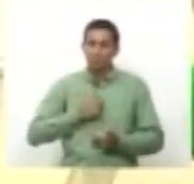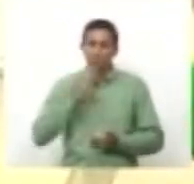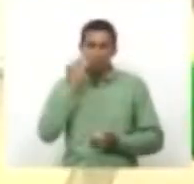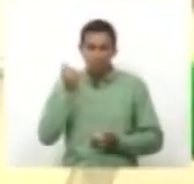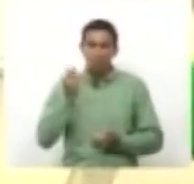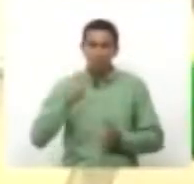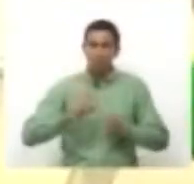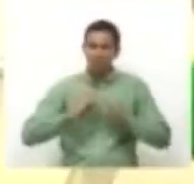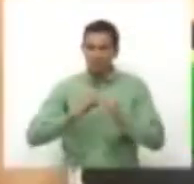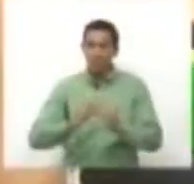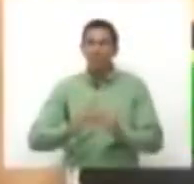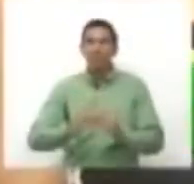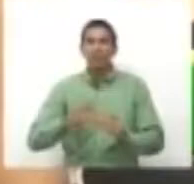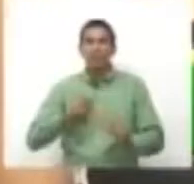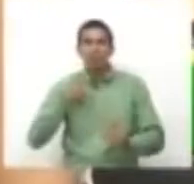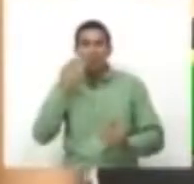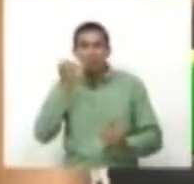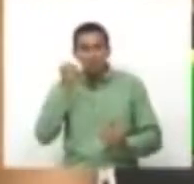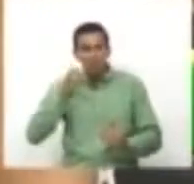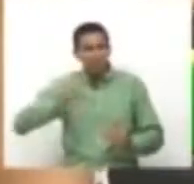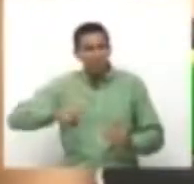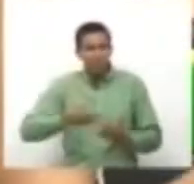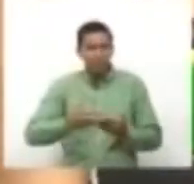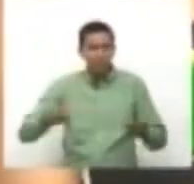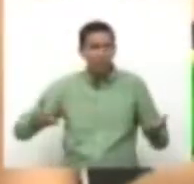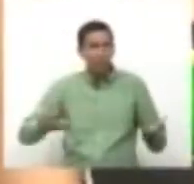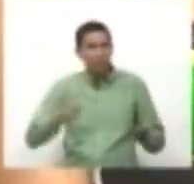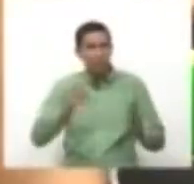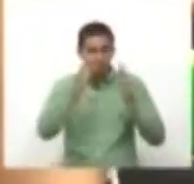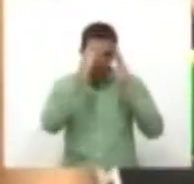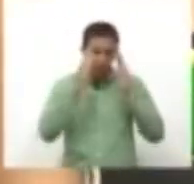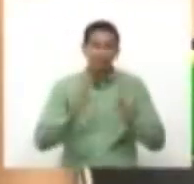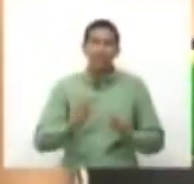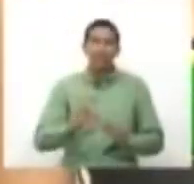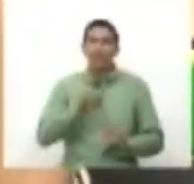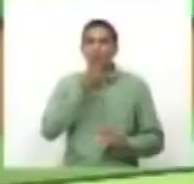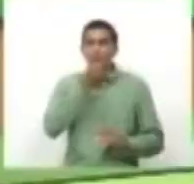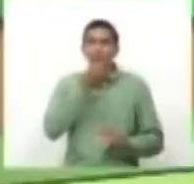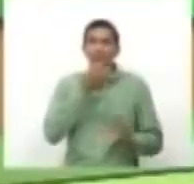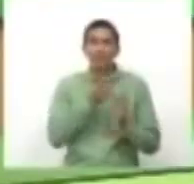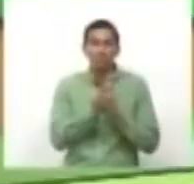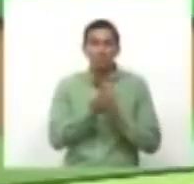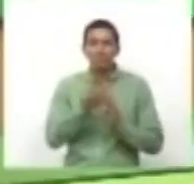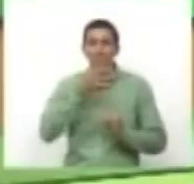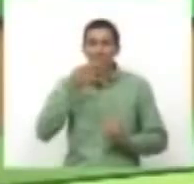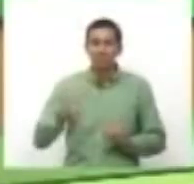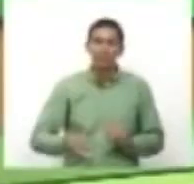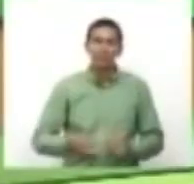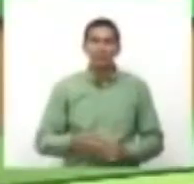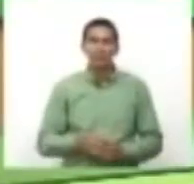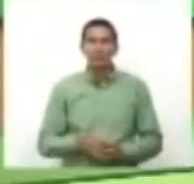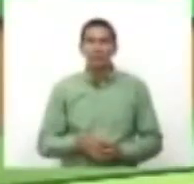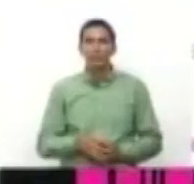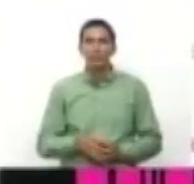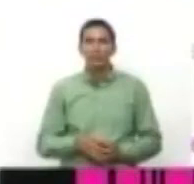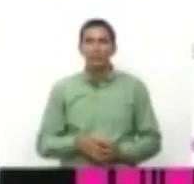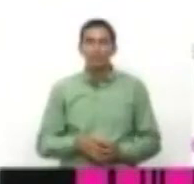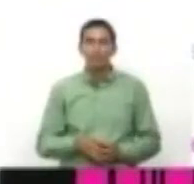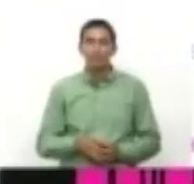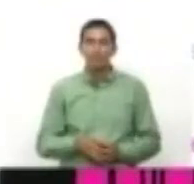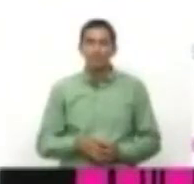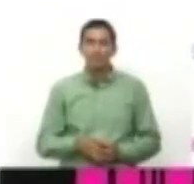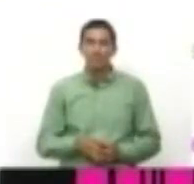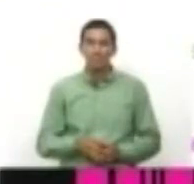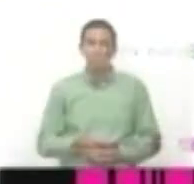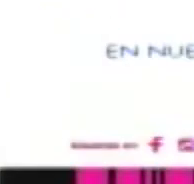demandas que las mujeres requerimos. Paula Pinto, las noticias, un compromiso con la verdad. Y una buena noticia, porque el mundo es tuyo con Buenavisa.